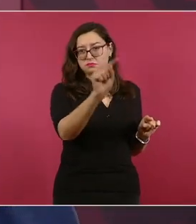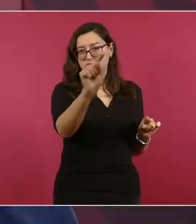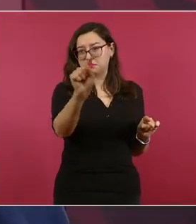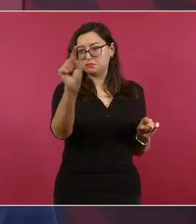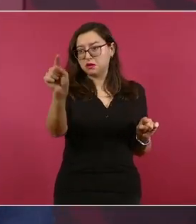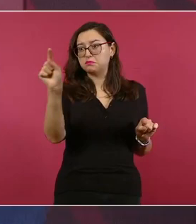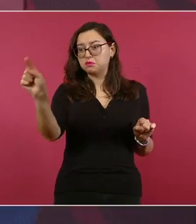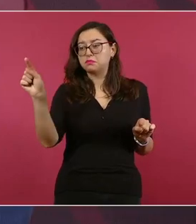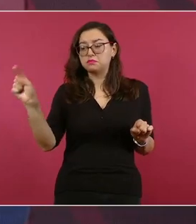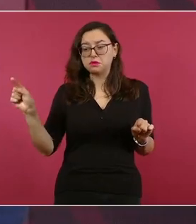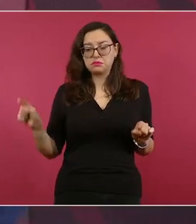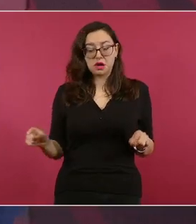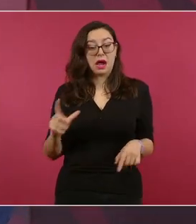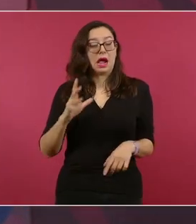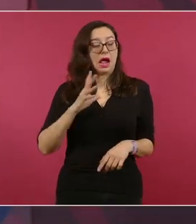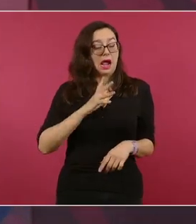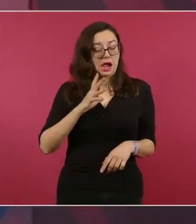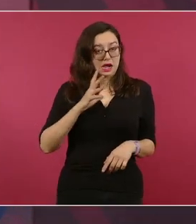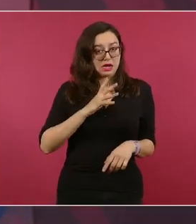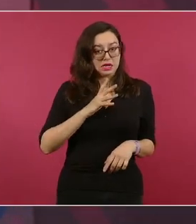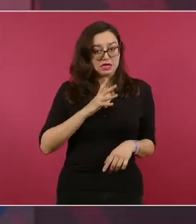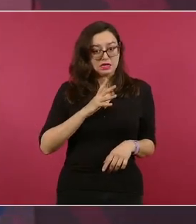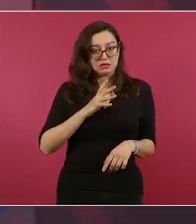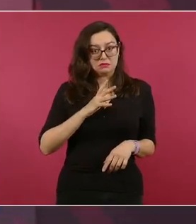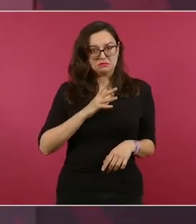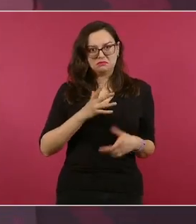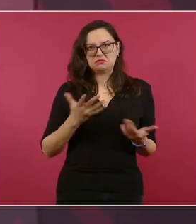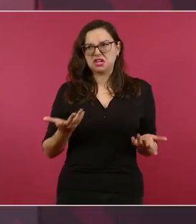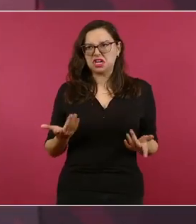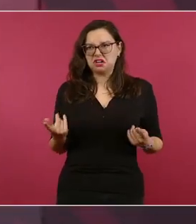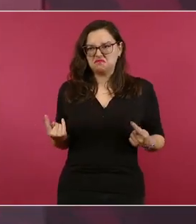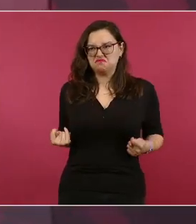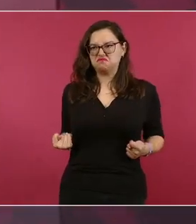países en